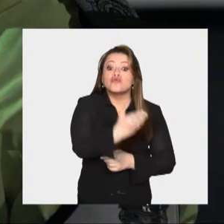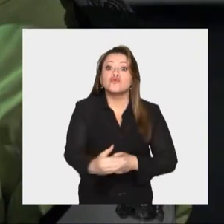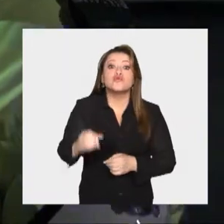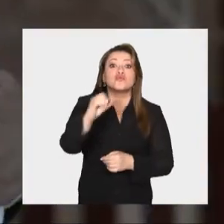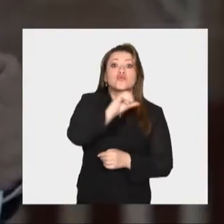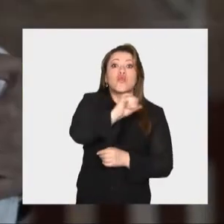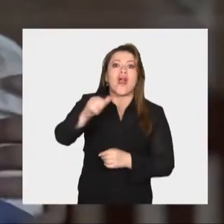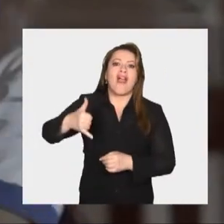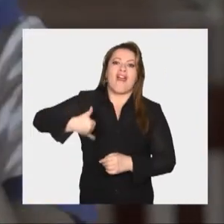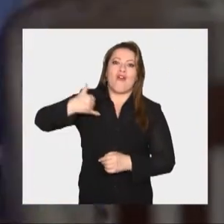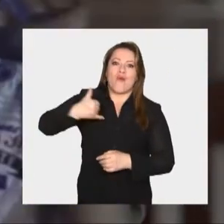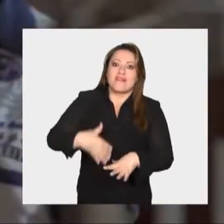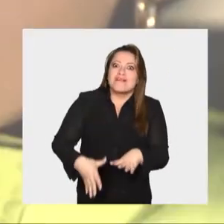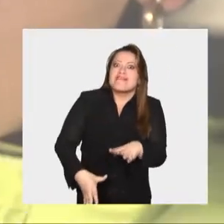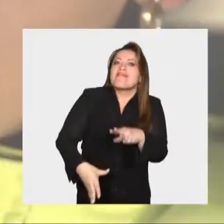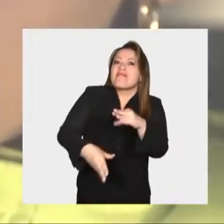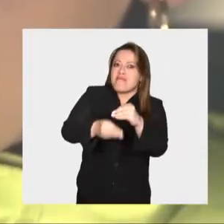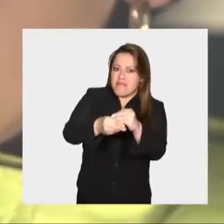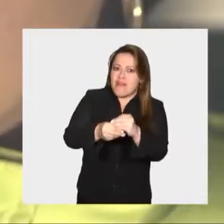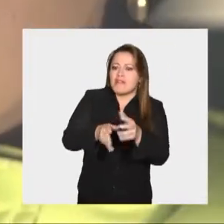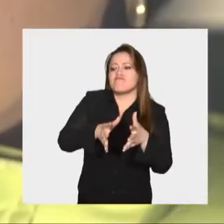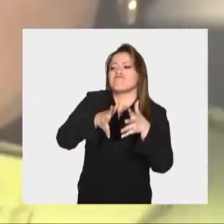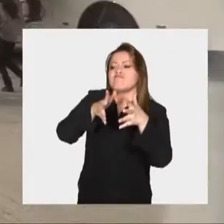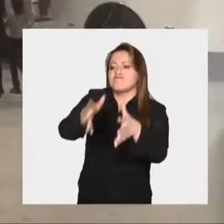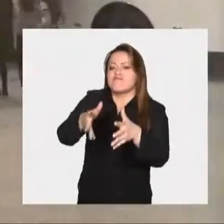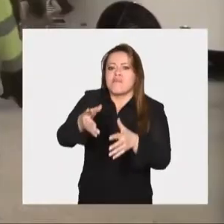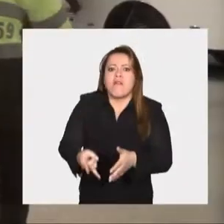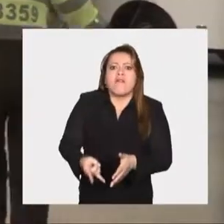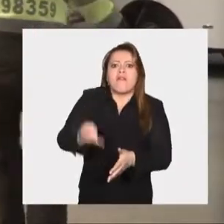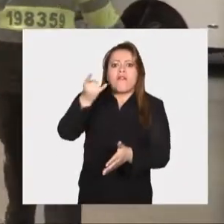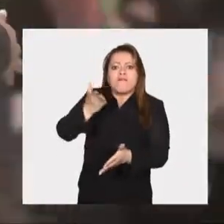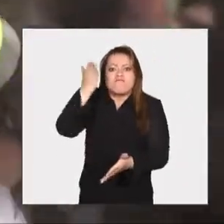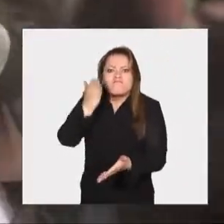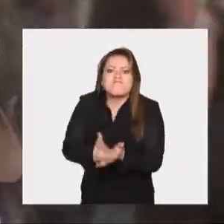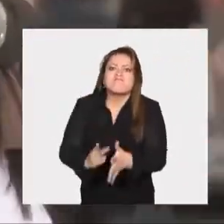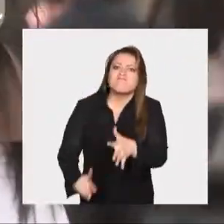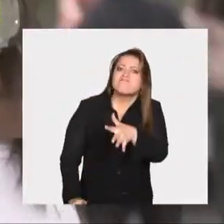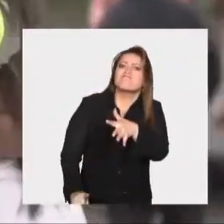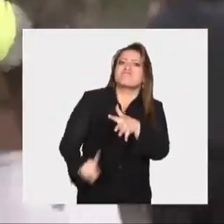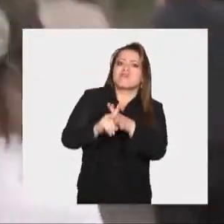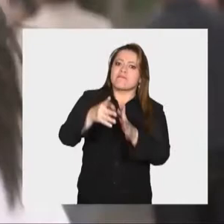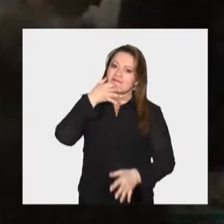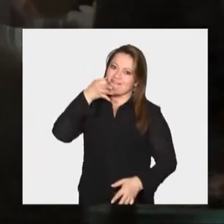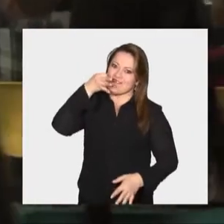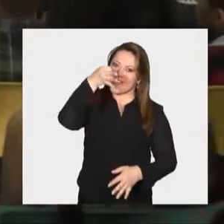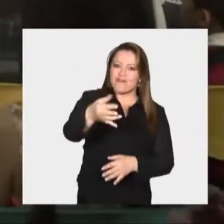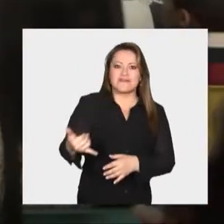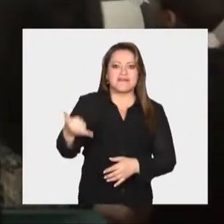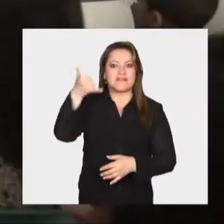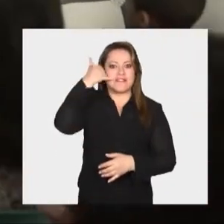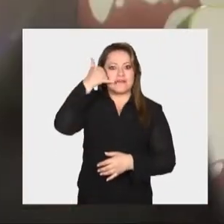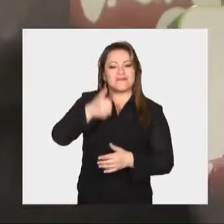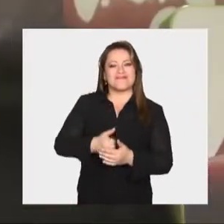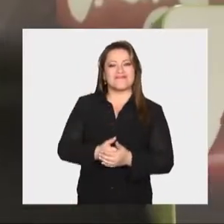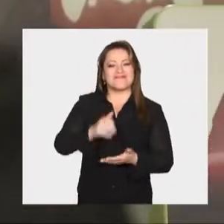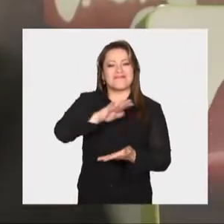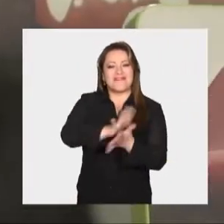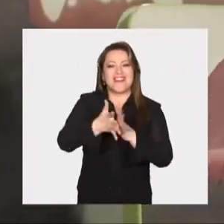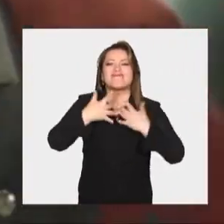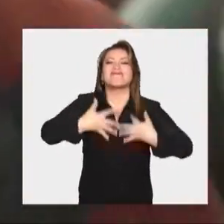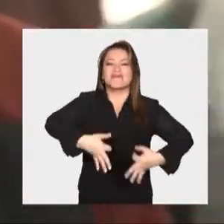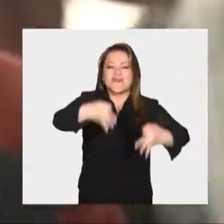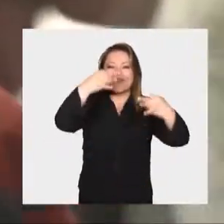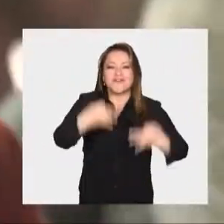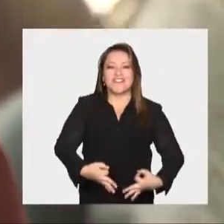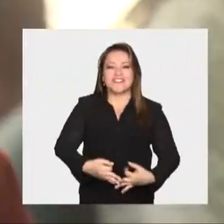Que protege a nuestros niños, niñas y adolescentes, convencidos que la prevención y sensibilización es la clave de su